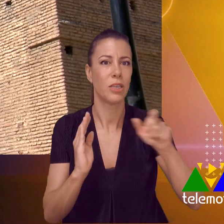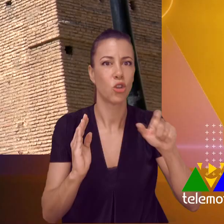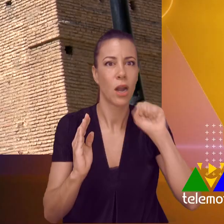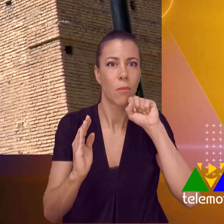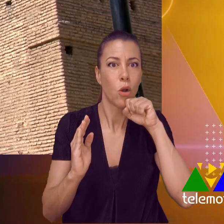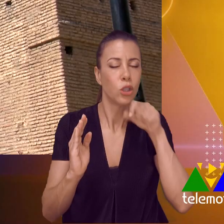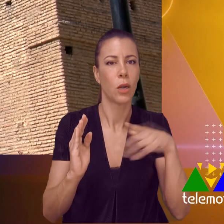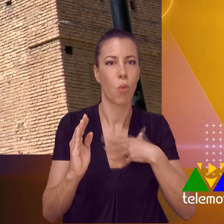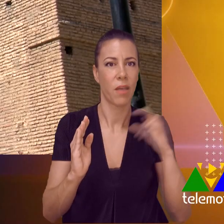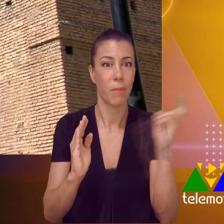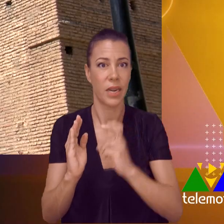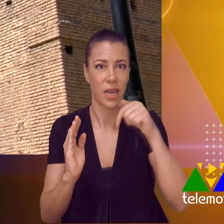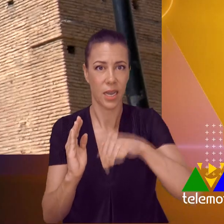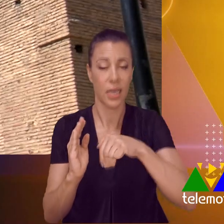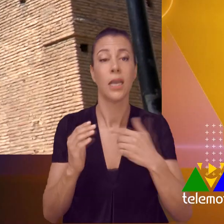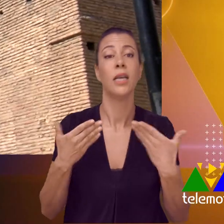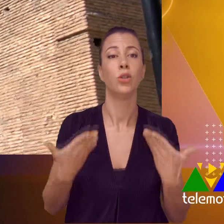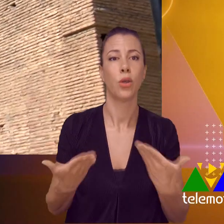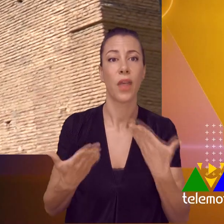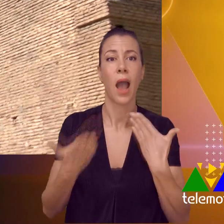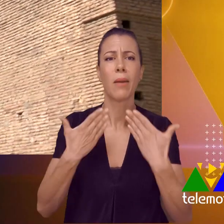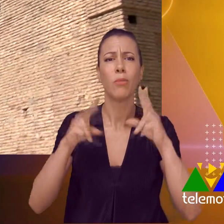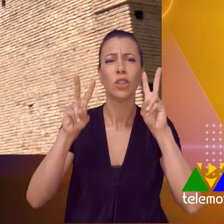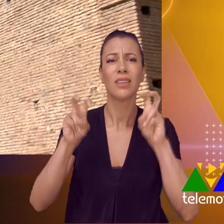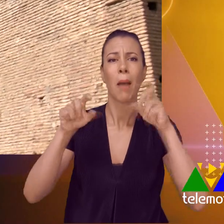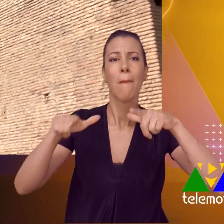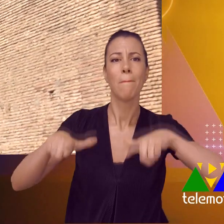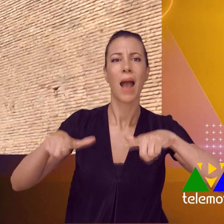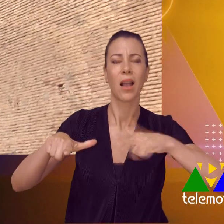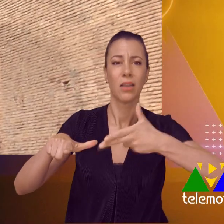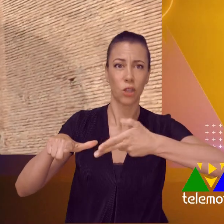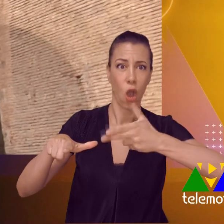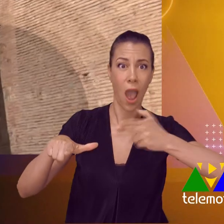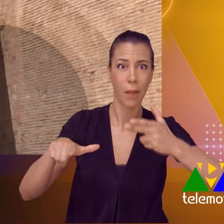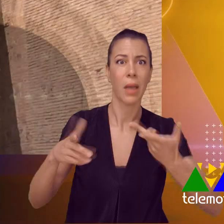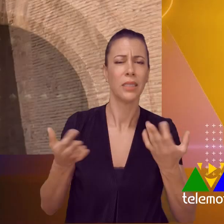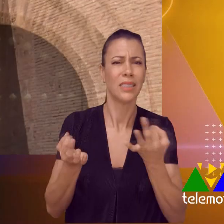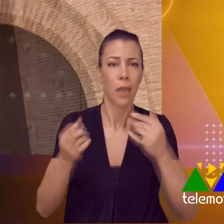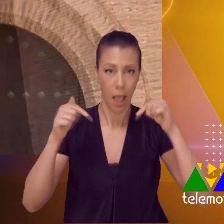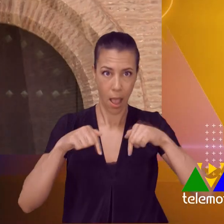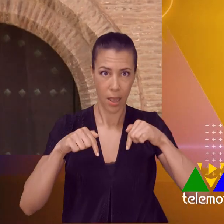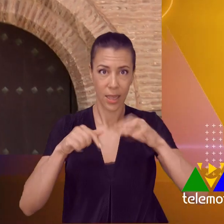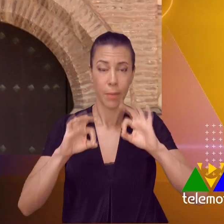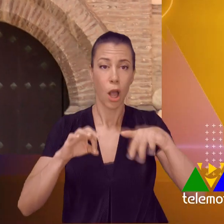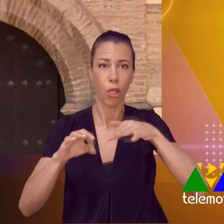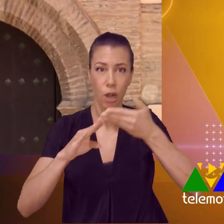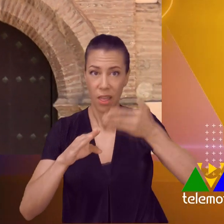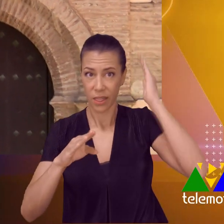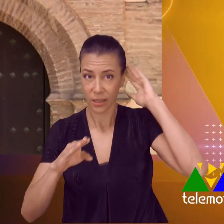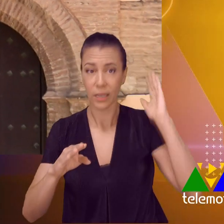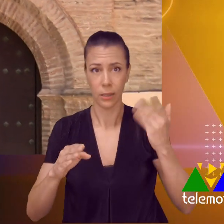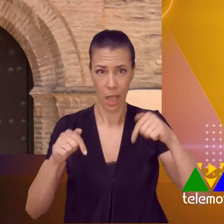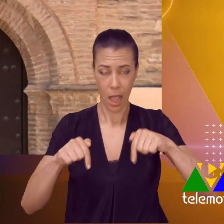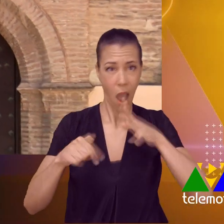motrileños de esa época. Cuando hablamos de patio de armas, el patio de armas estaba aquí donde estamos nosotros, no en la parte de atrás, sino en la parte que